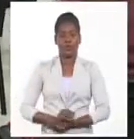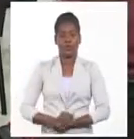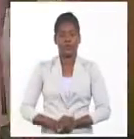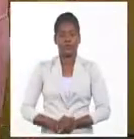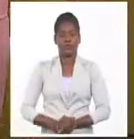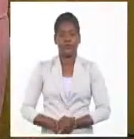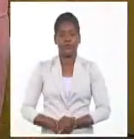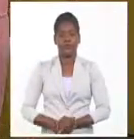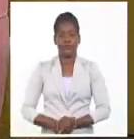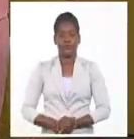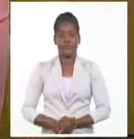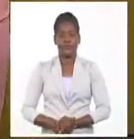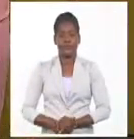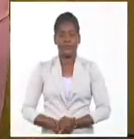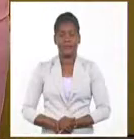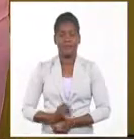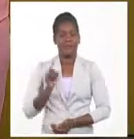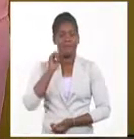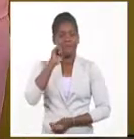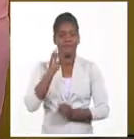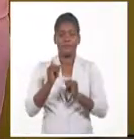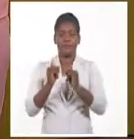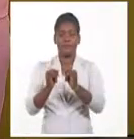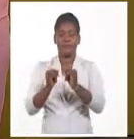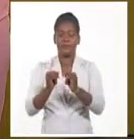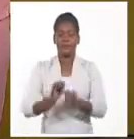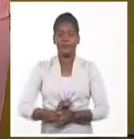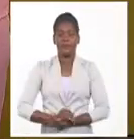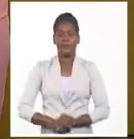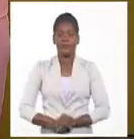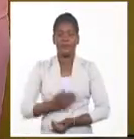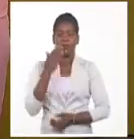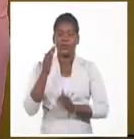Informativo. Finalizan así las notas culturales. Buenas tardes.